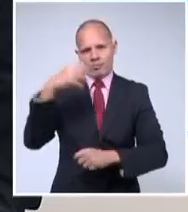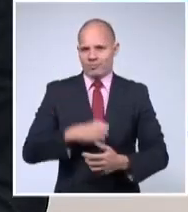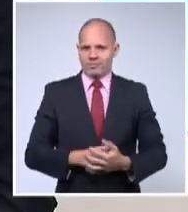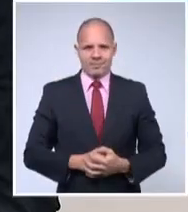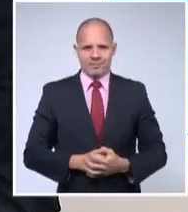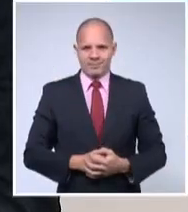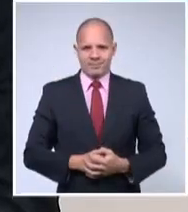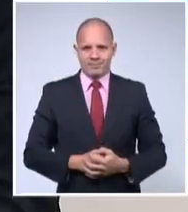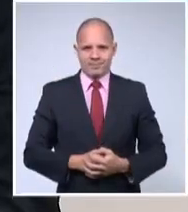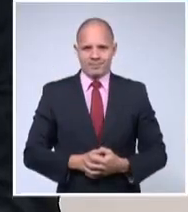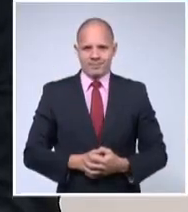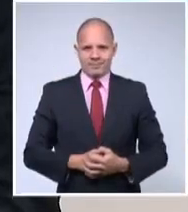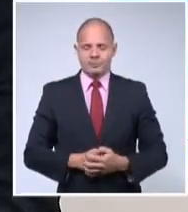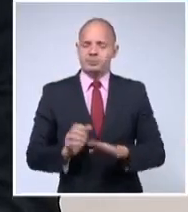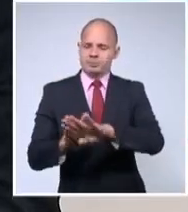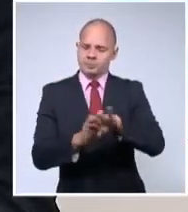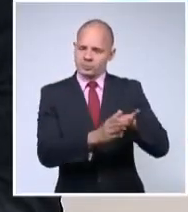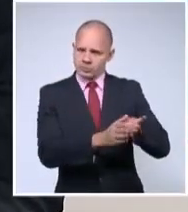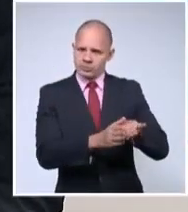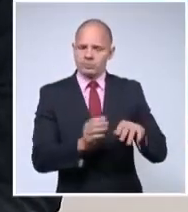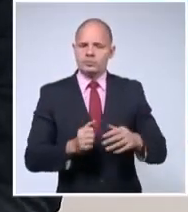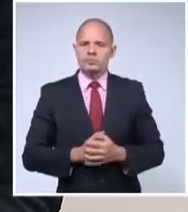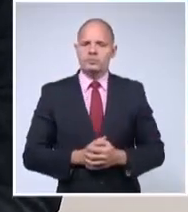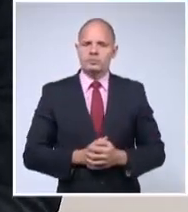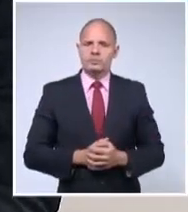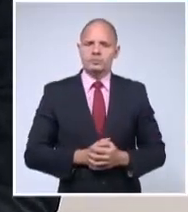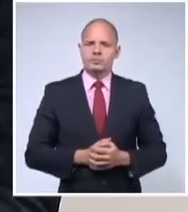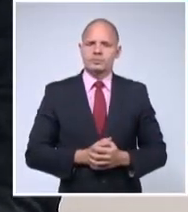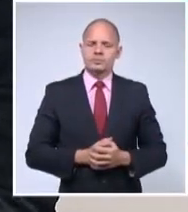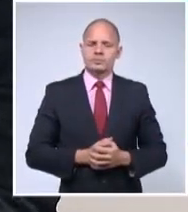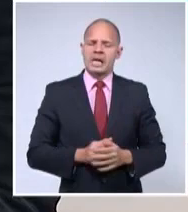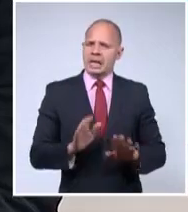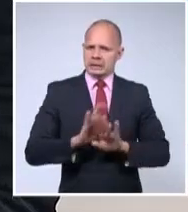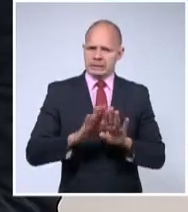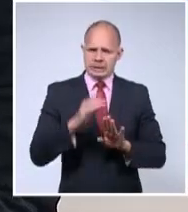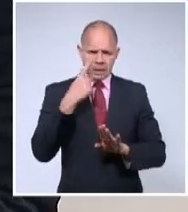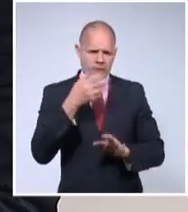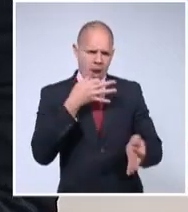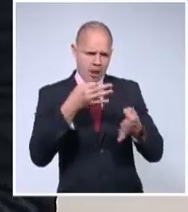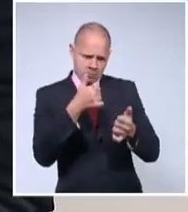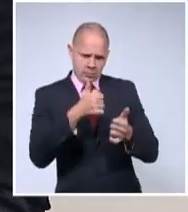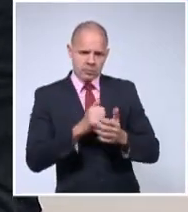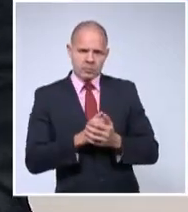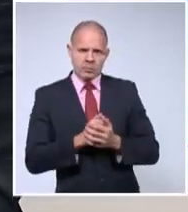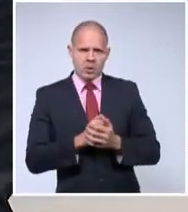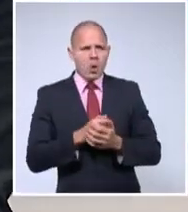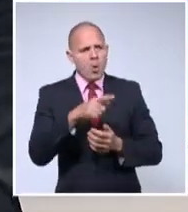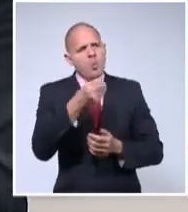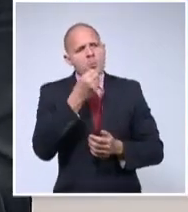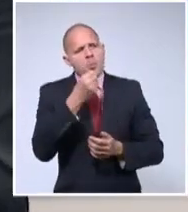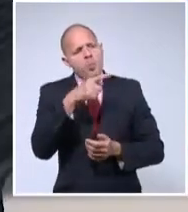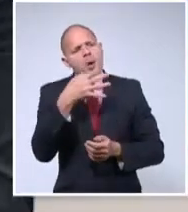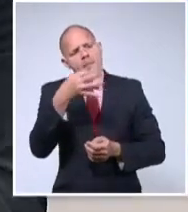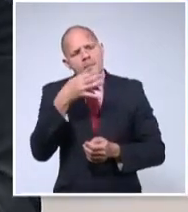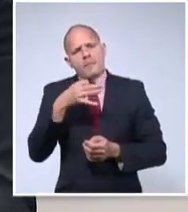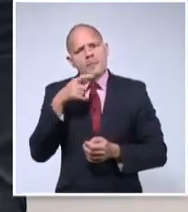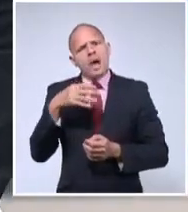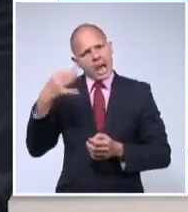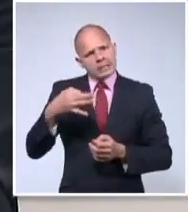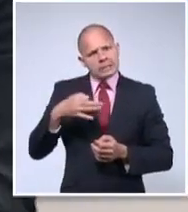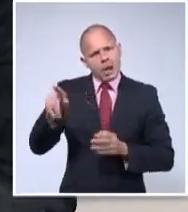acciones específicas pudiéramos mencionar? Hemos visto esto, pero ustedes tienen más elementos que para poder sostener que existe